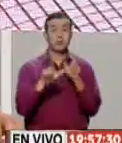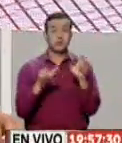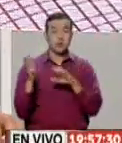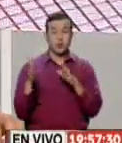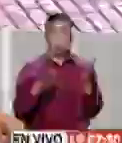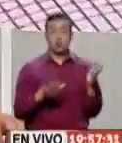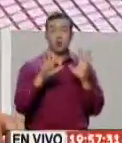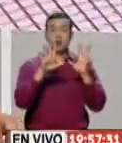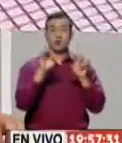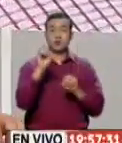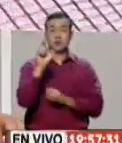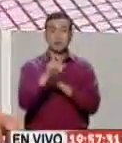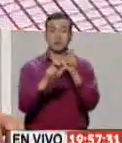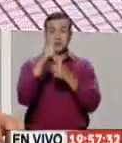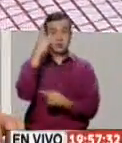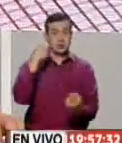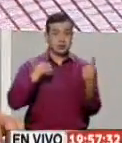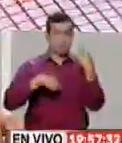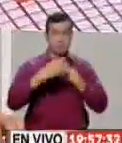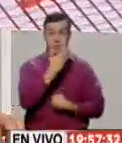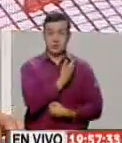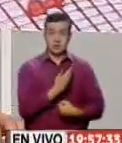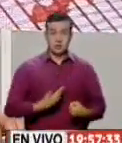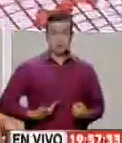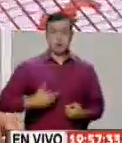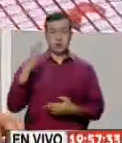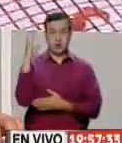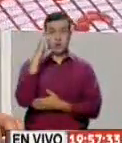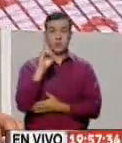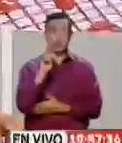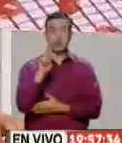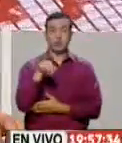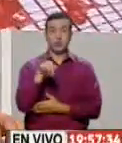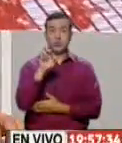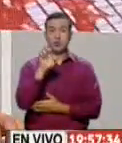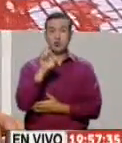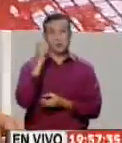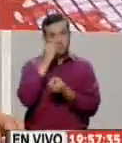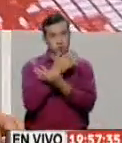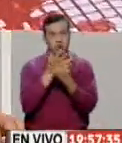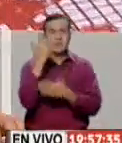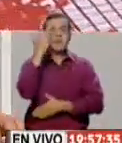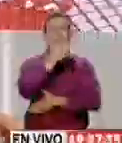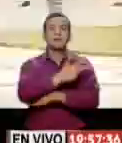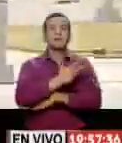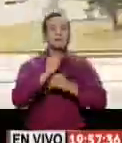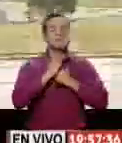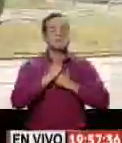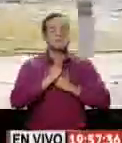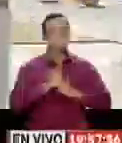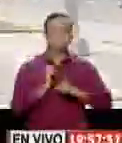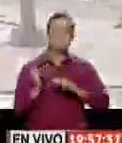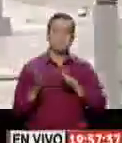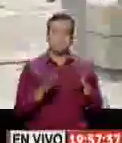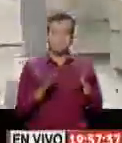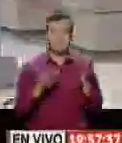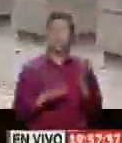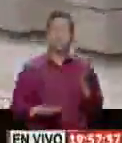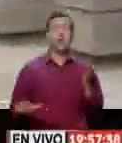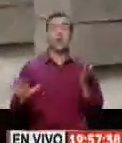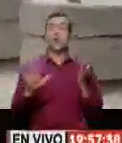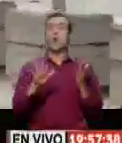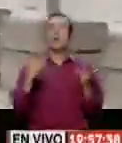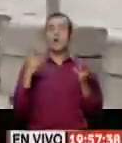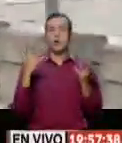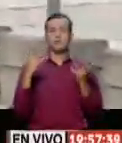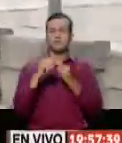más de 80 heridos. El presidente Iván Duque declaró 3 días de luto nacional en honor a las víctimas. Duelo en Colombia tras el ataque